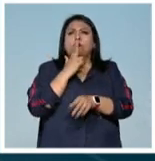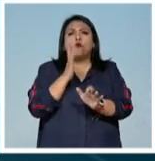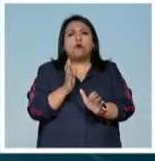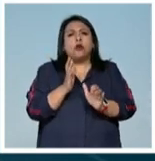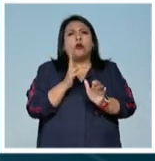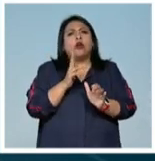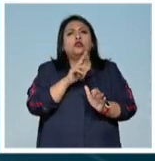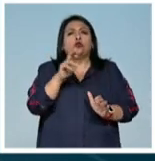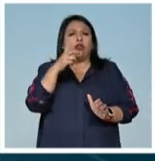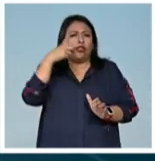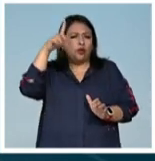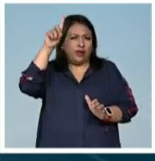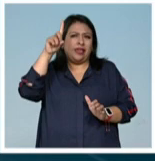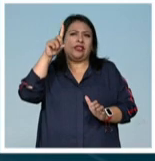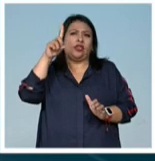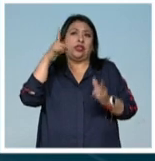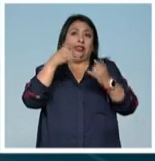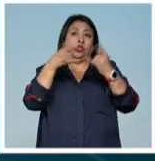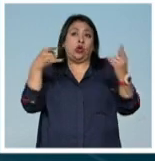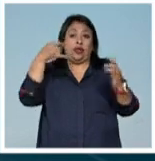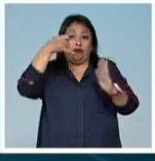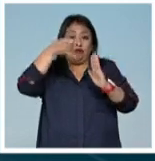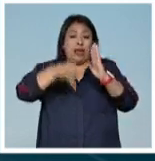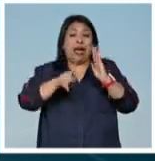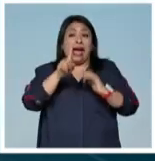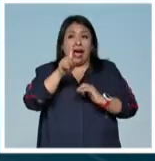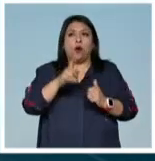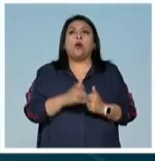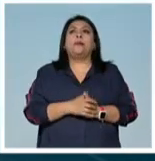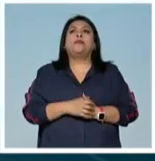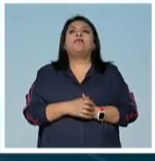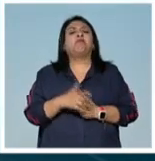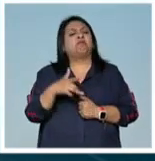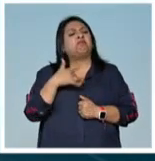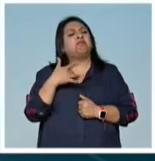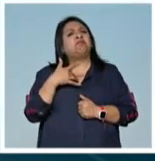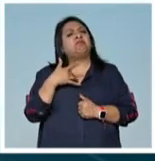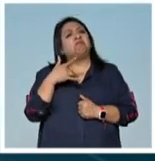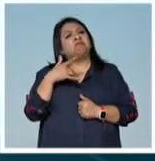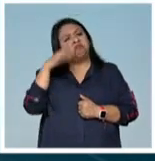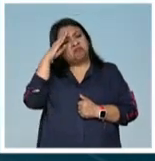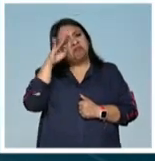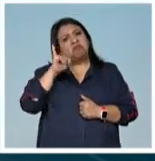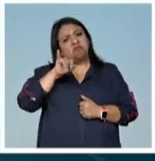del patrimonio histórico subacuático. Nos parecía interesante lo que